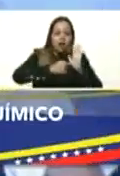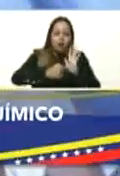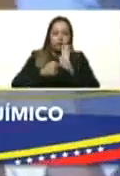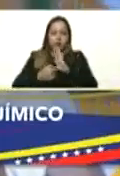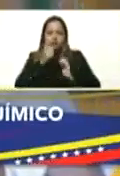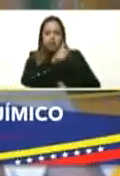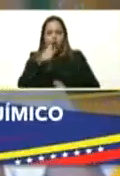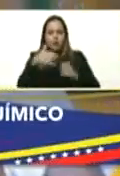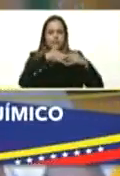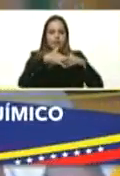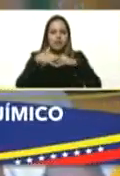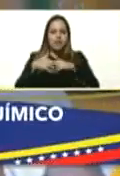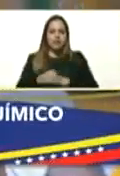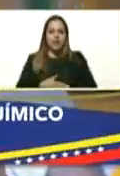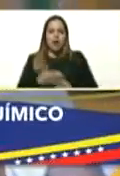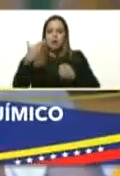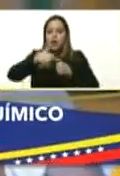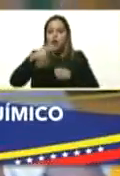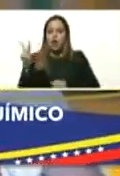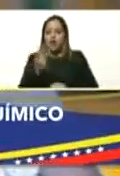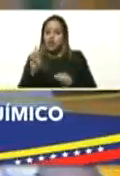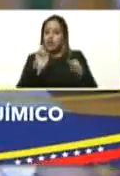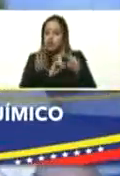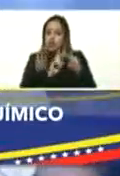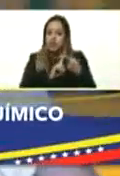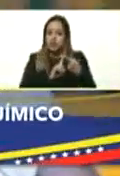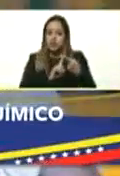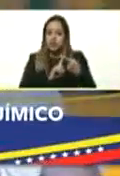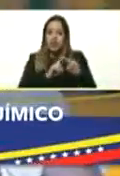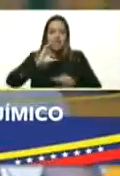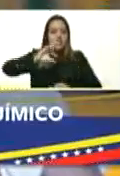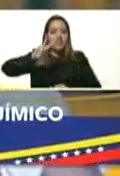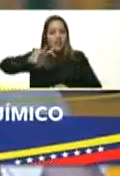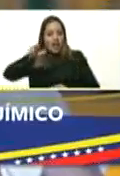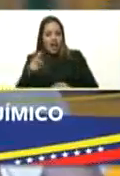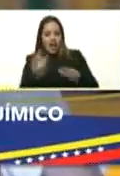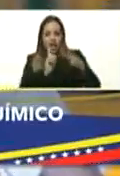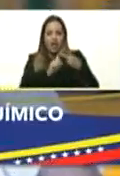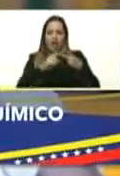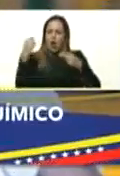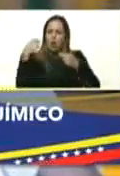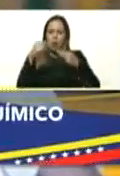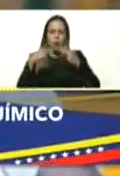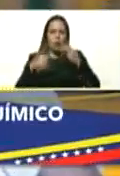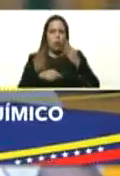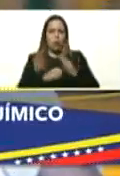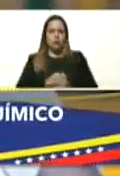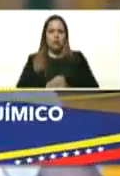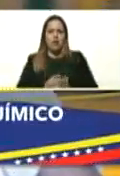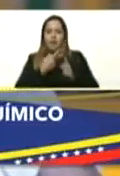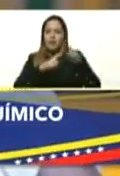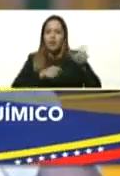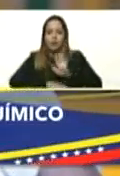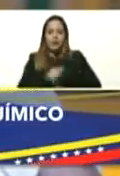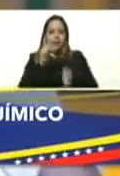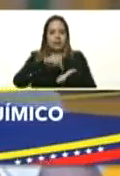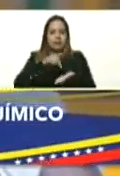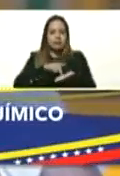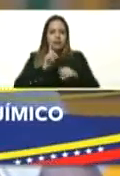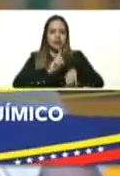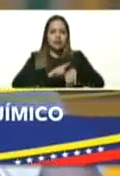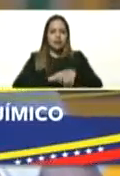industrias, Petróleos de Venezuela, la CBG, etcétera. Pero son los protagonistas de estos